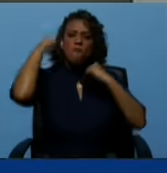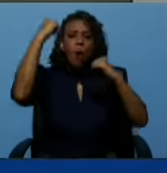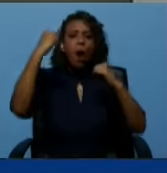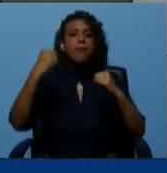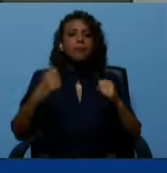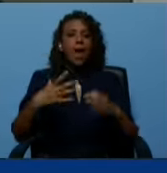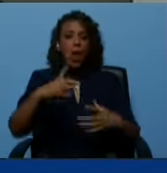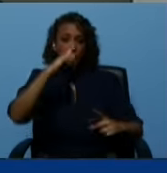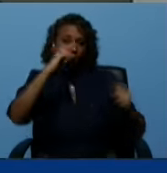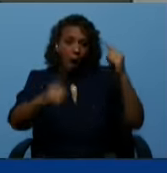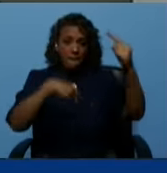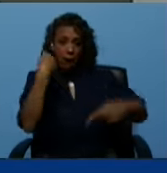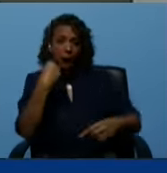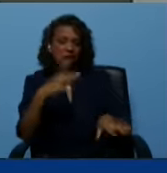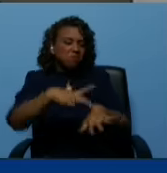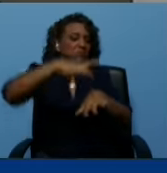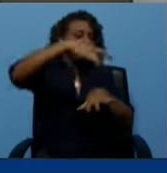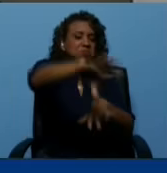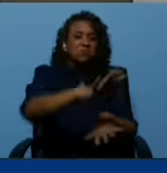la venganza y el odio.